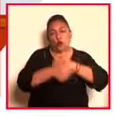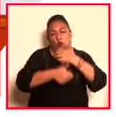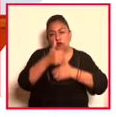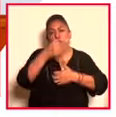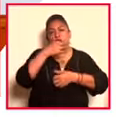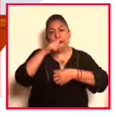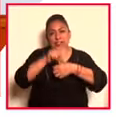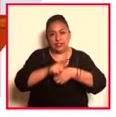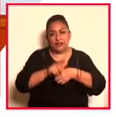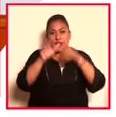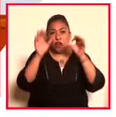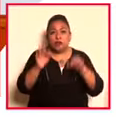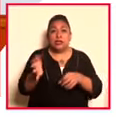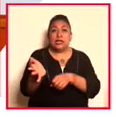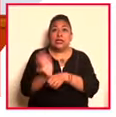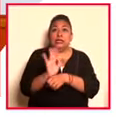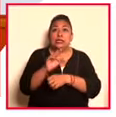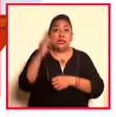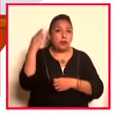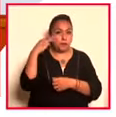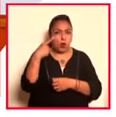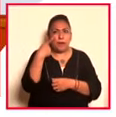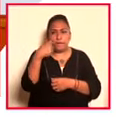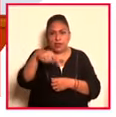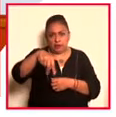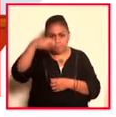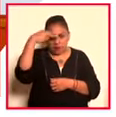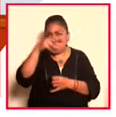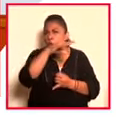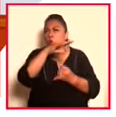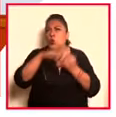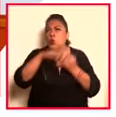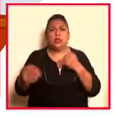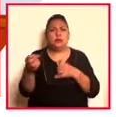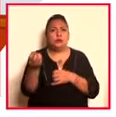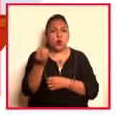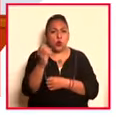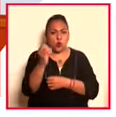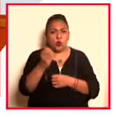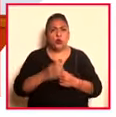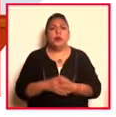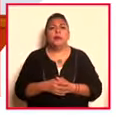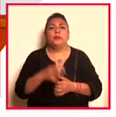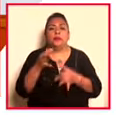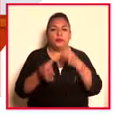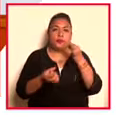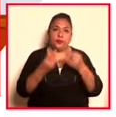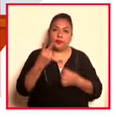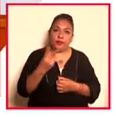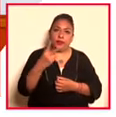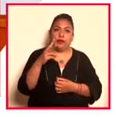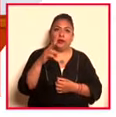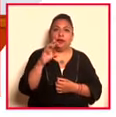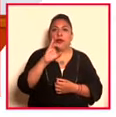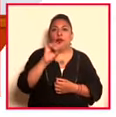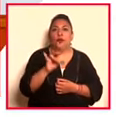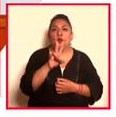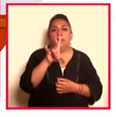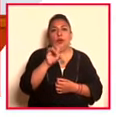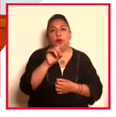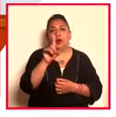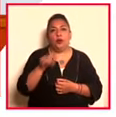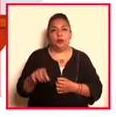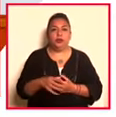Morelia, así que se podrá ver en México a finales de octubre. Noticias 22, Julio López.